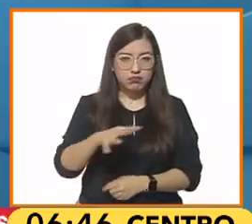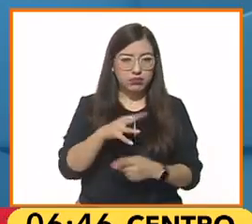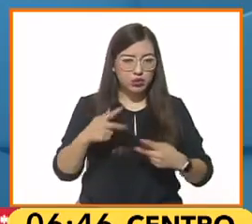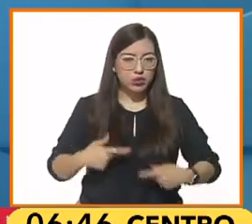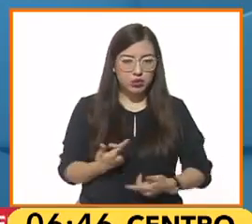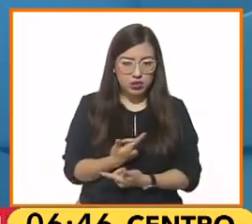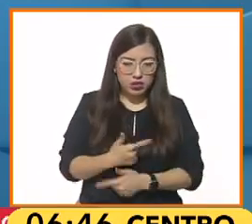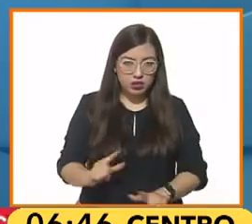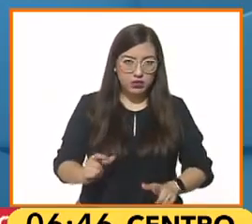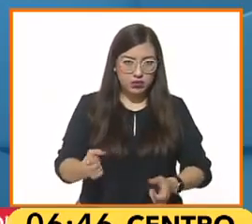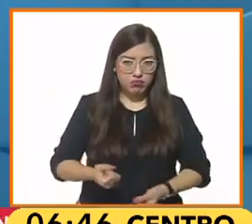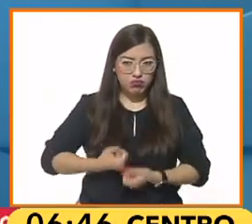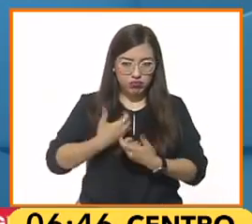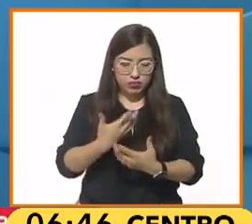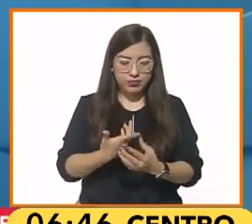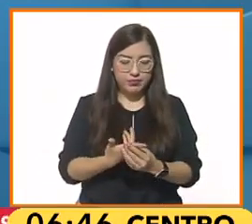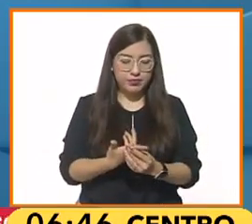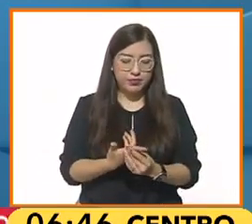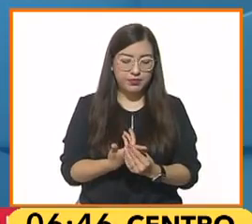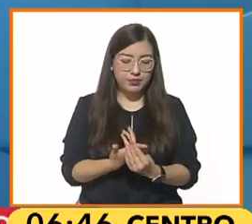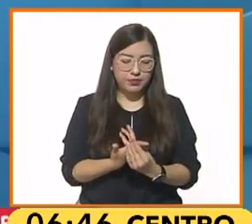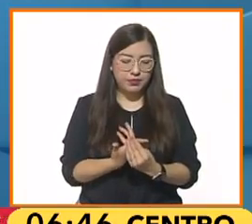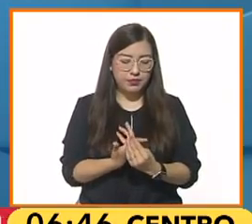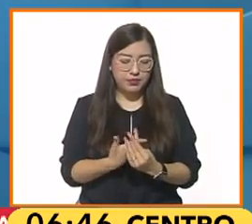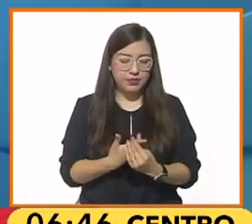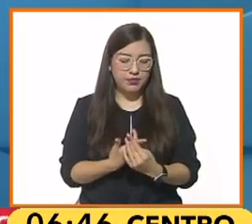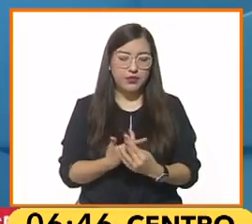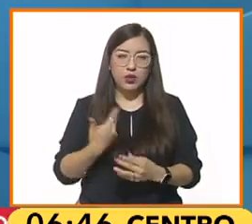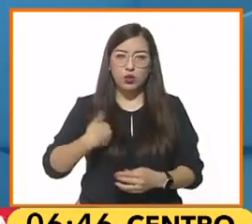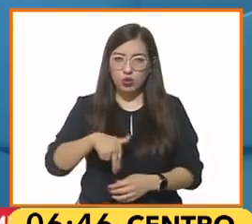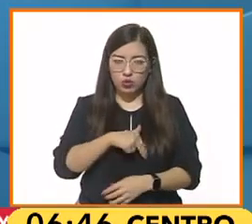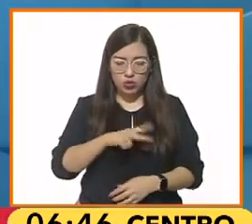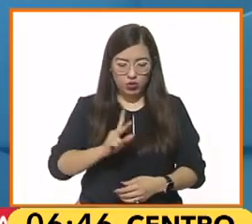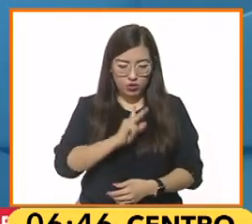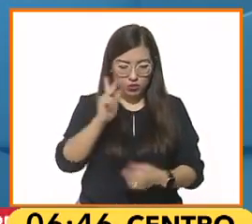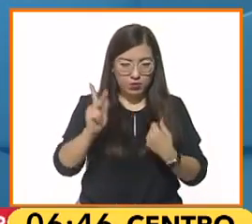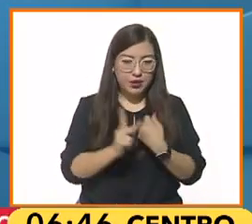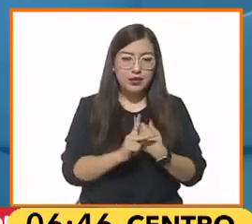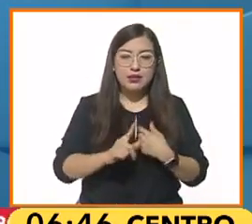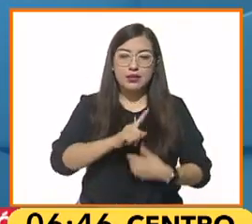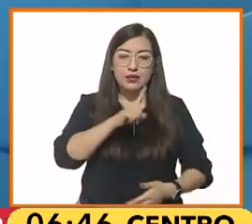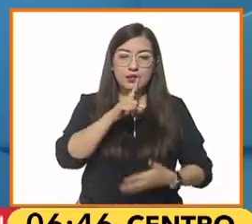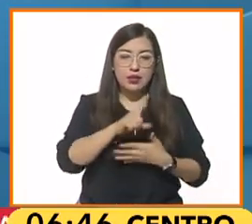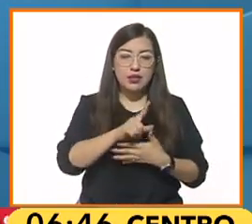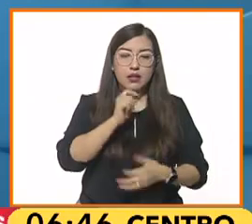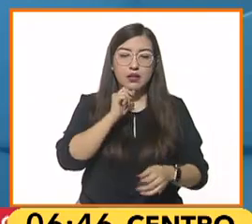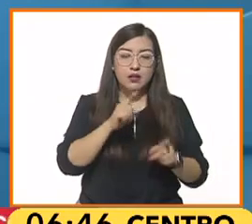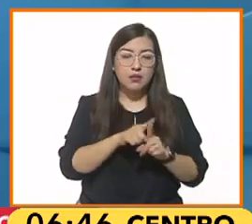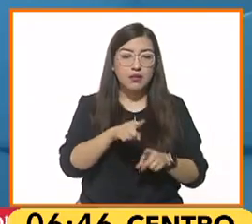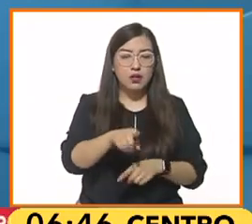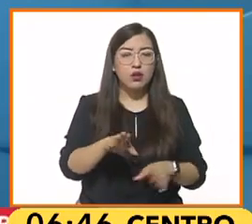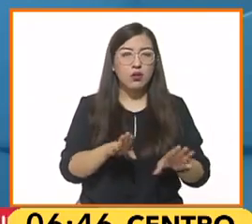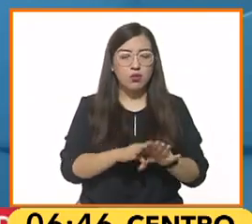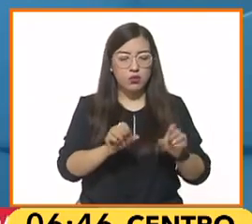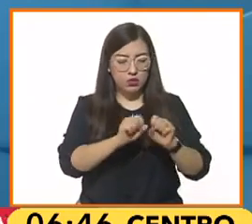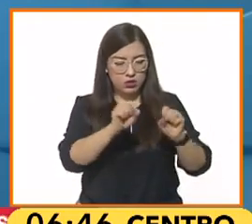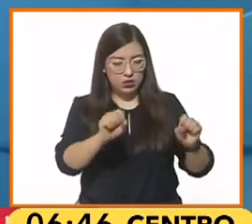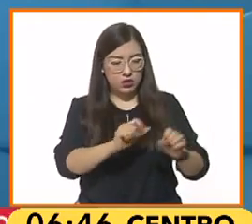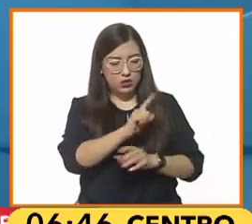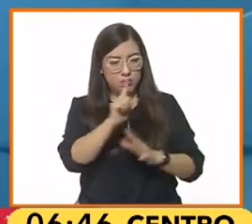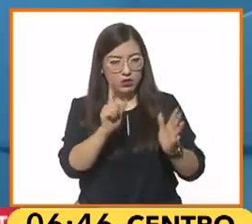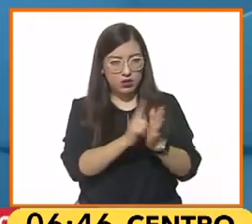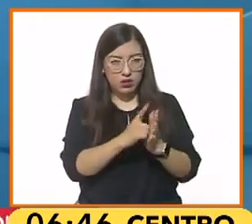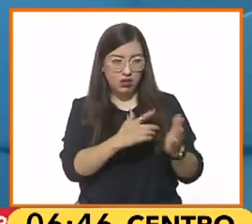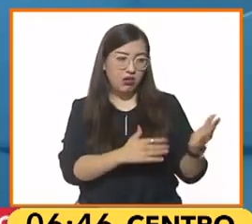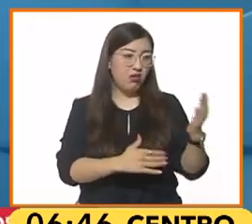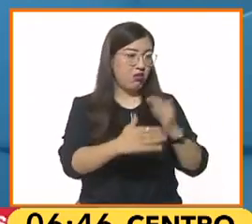mundo, como países latinoamericanos, pero también como parte de un sistema internacional donde nadie debe de estar por encima de la ley. Claro,